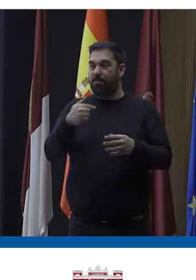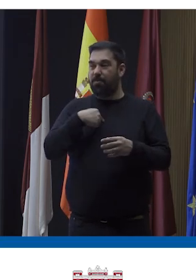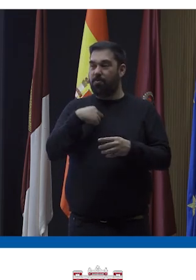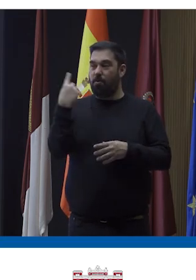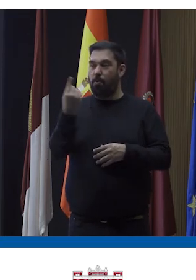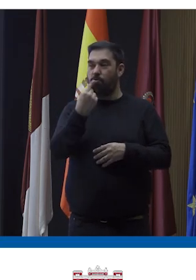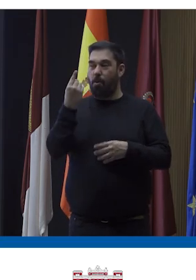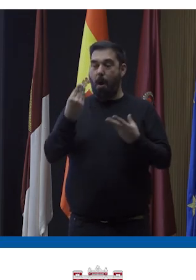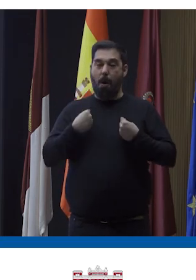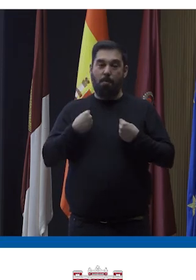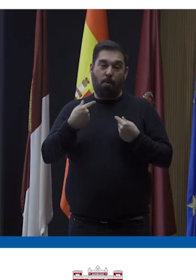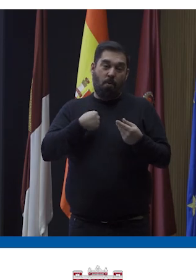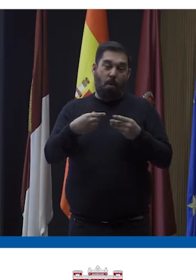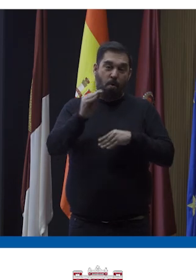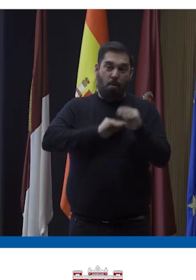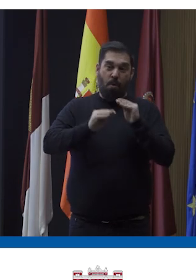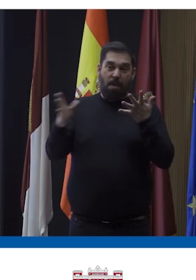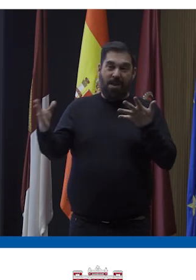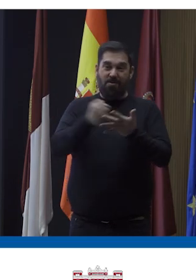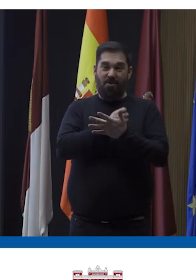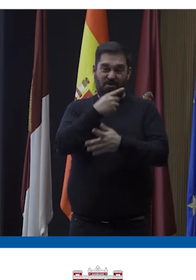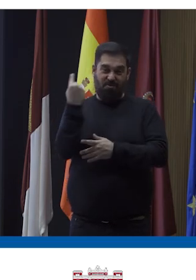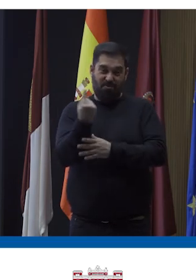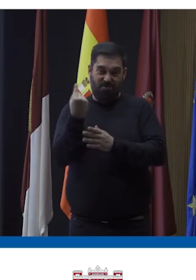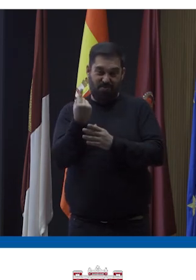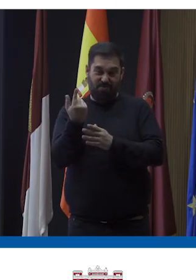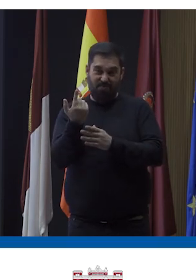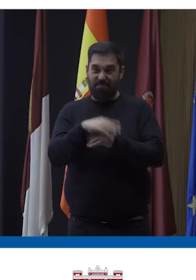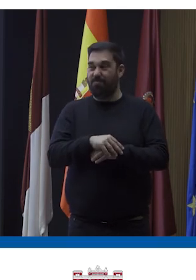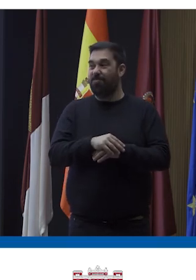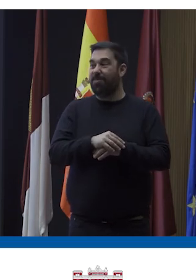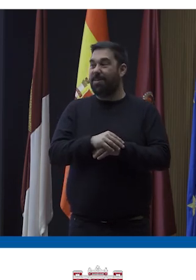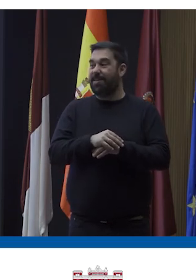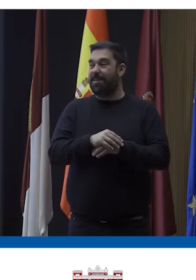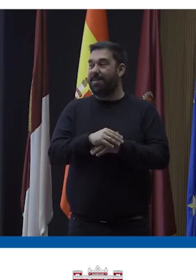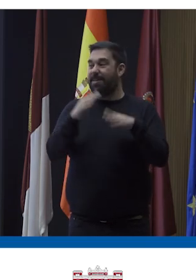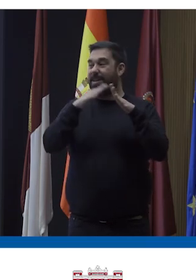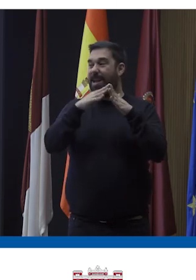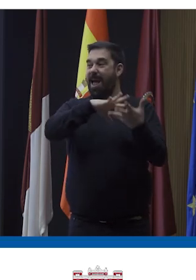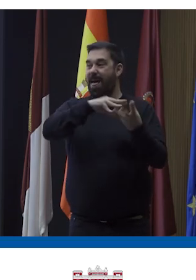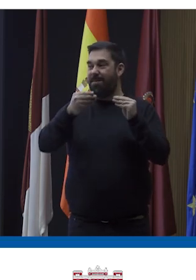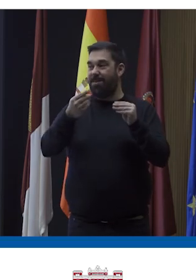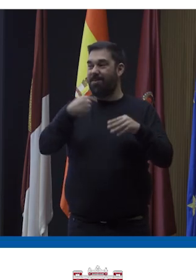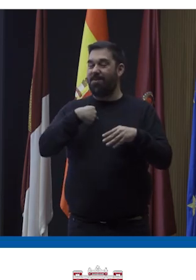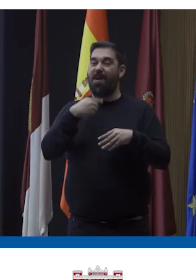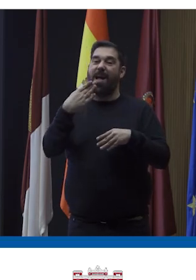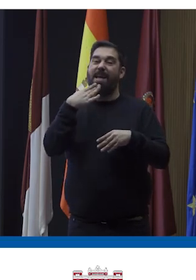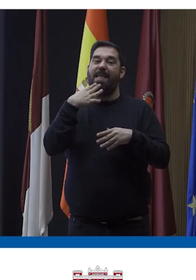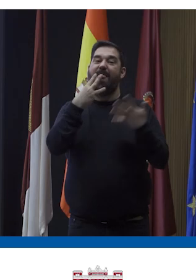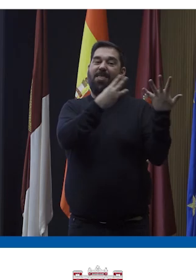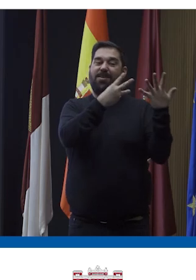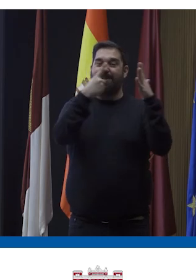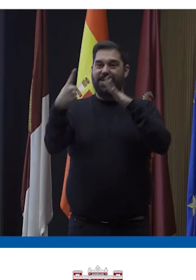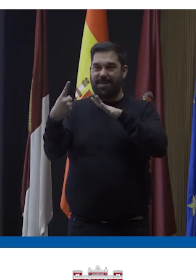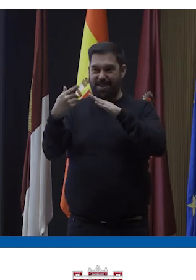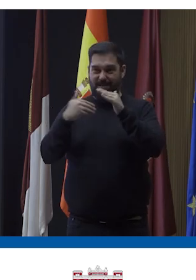y me la toca arreglar. Claro, adaptar todo el mobiliario, sentarse y agacharse. Voy a cumplir 86 años dentro de